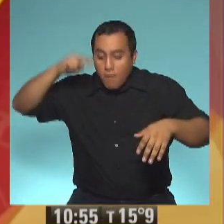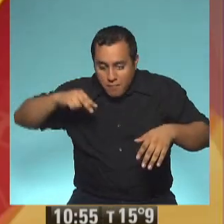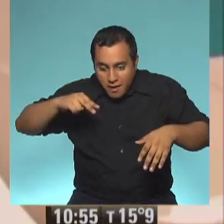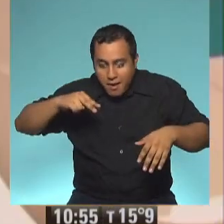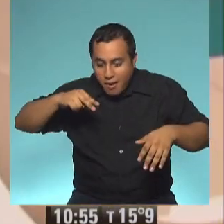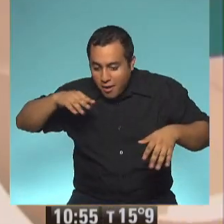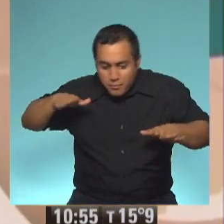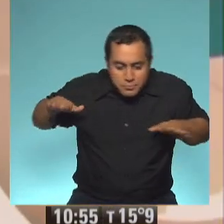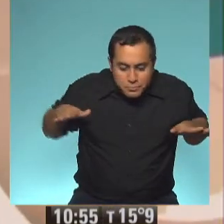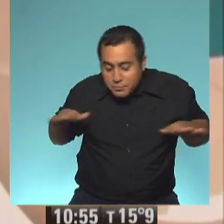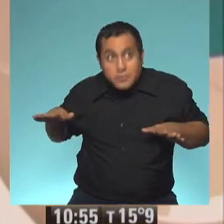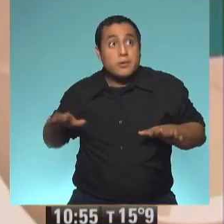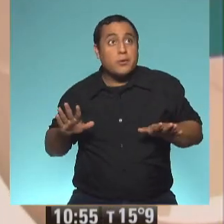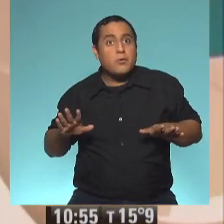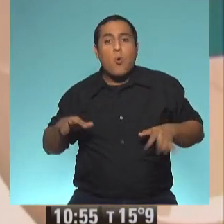idea